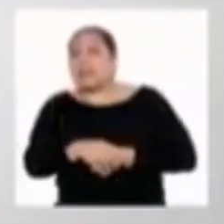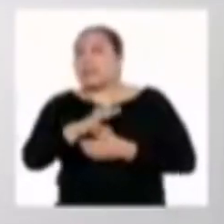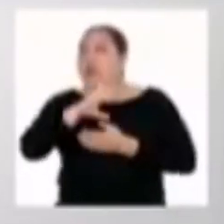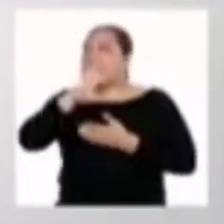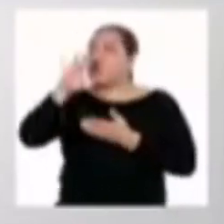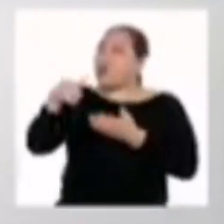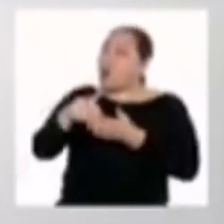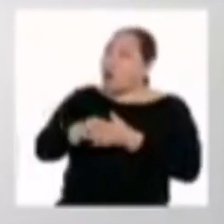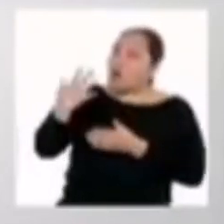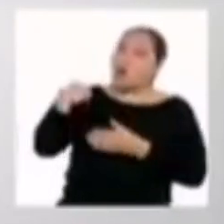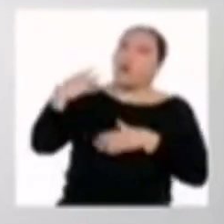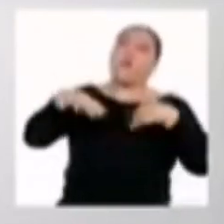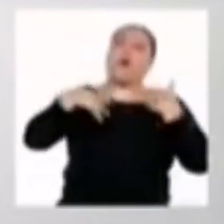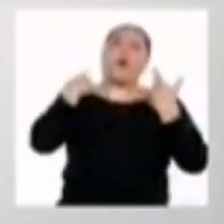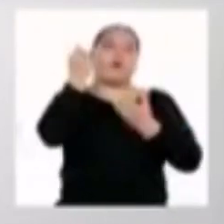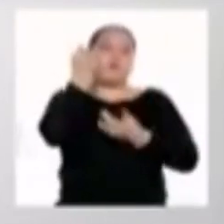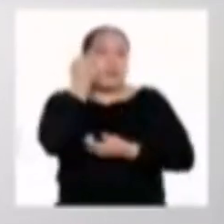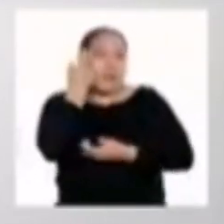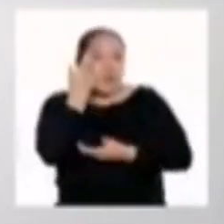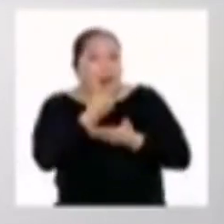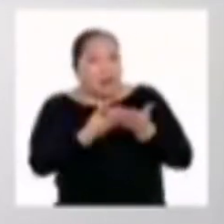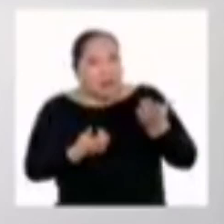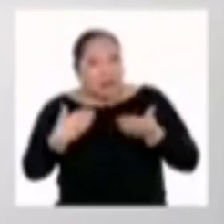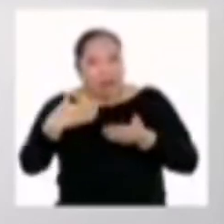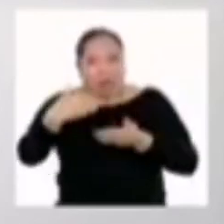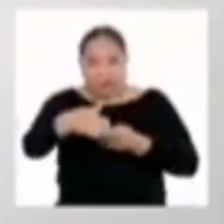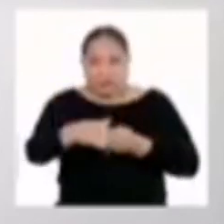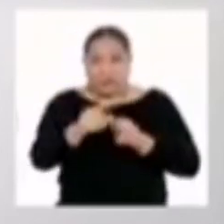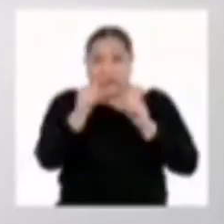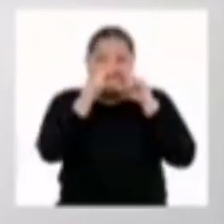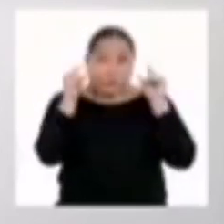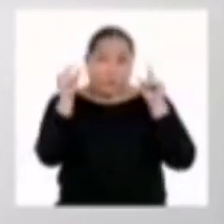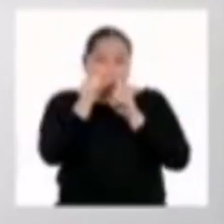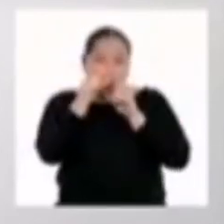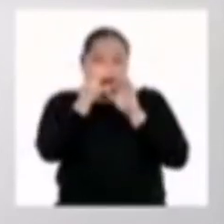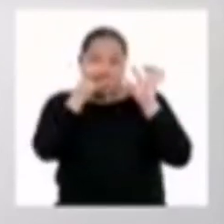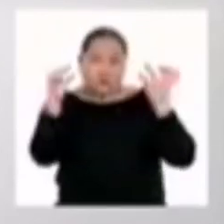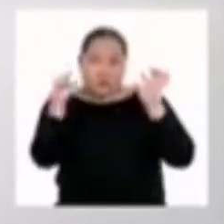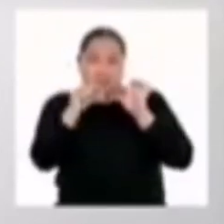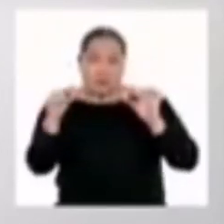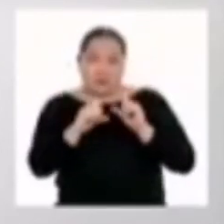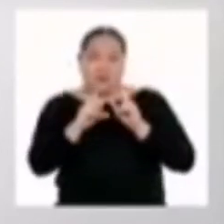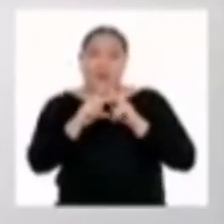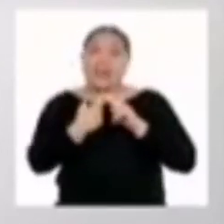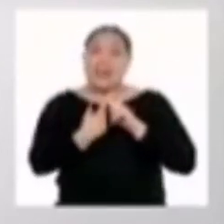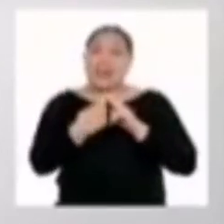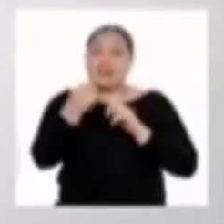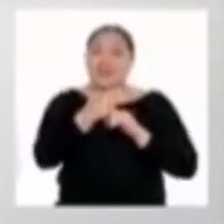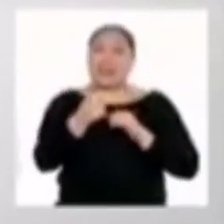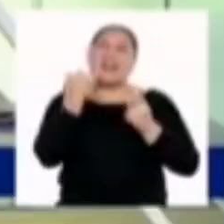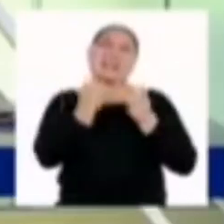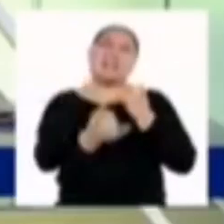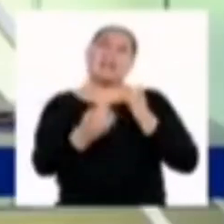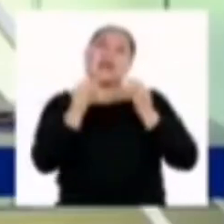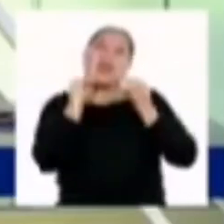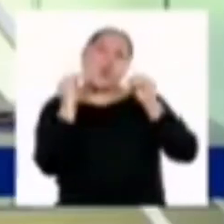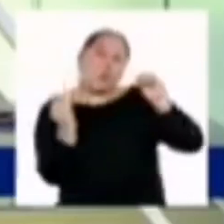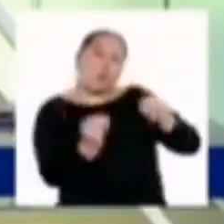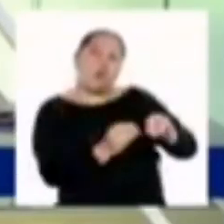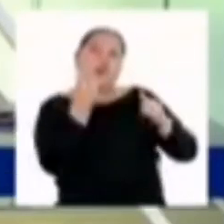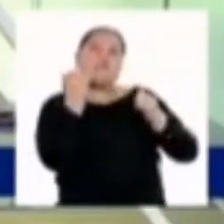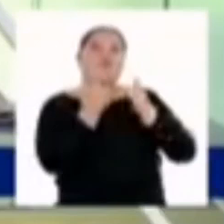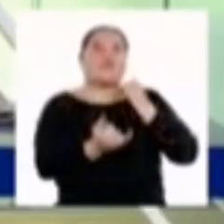que, por consiguiente, y otras semejantes. Además, siempre está al final del texto.